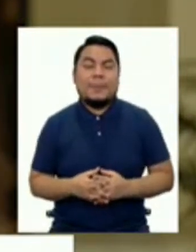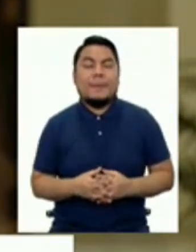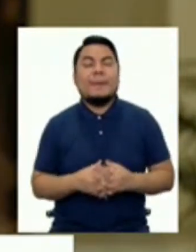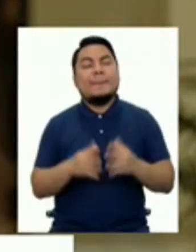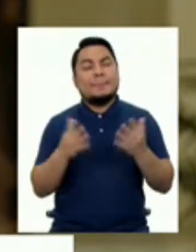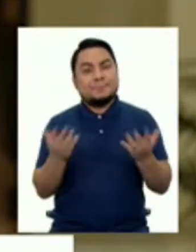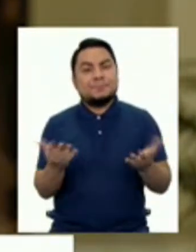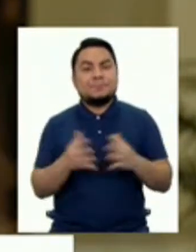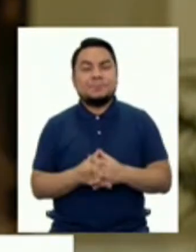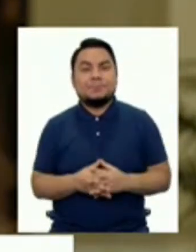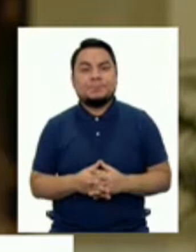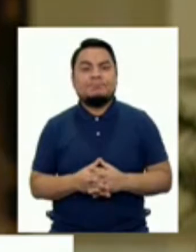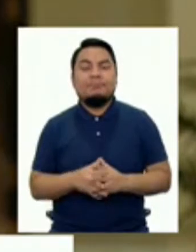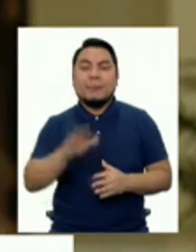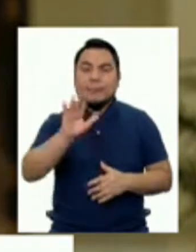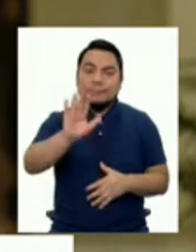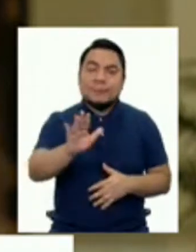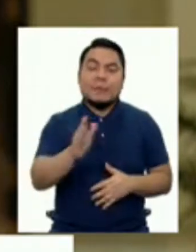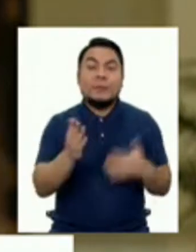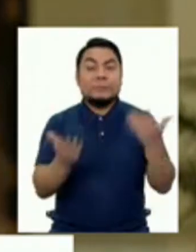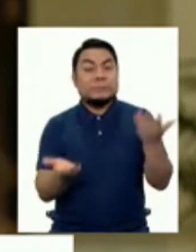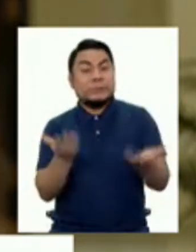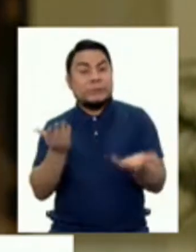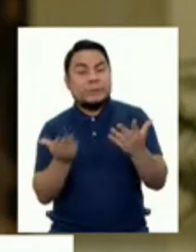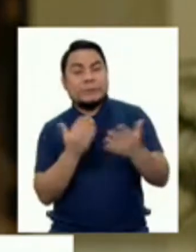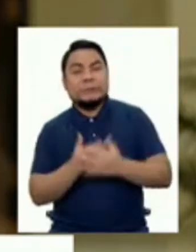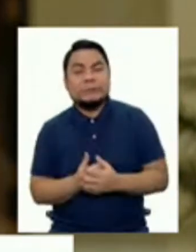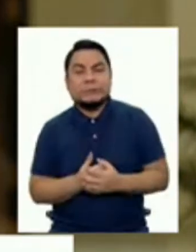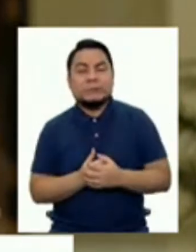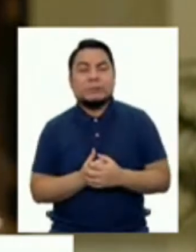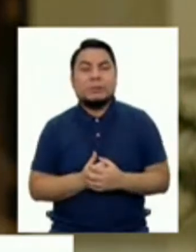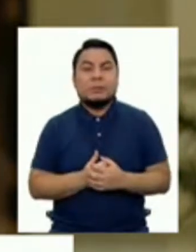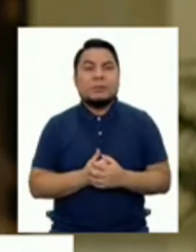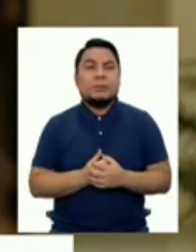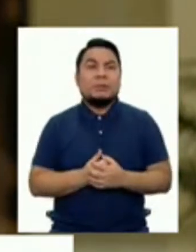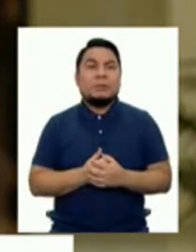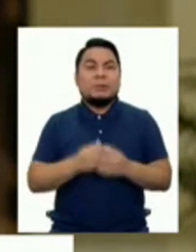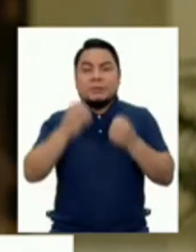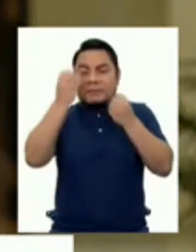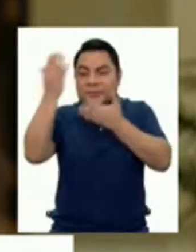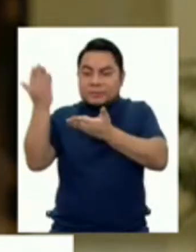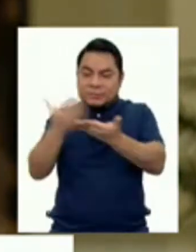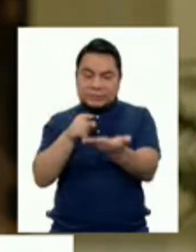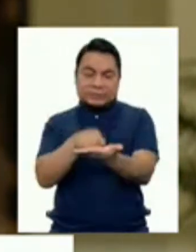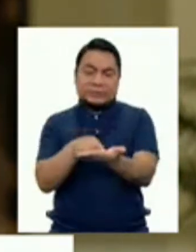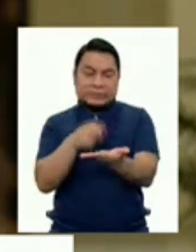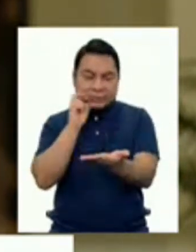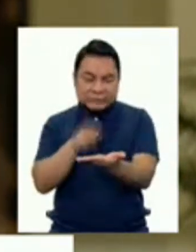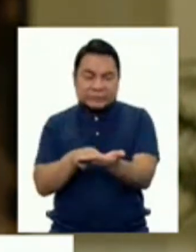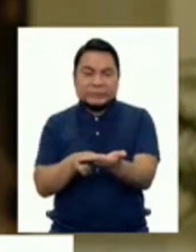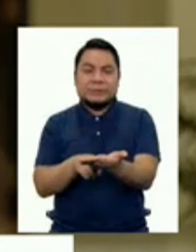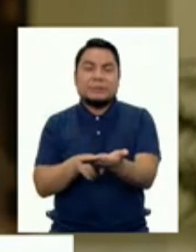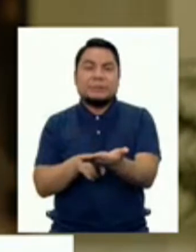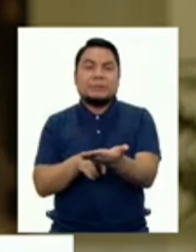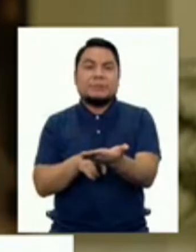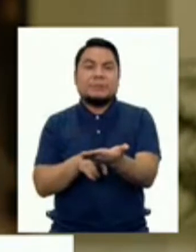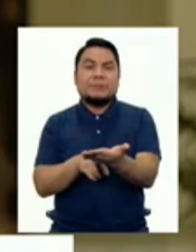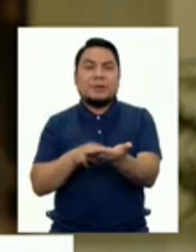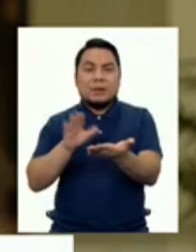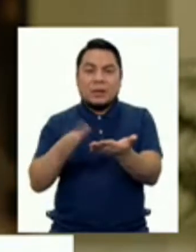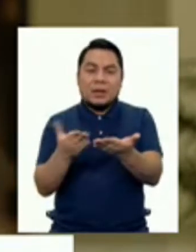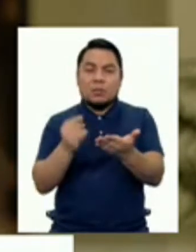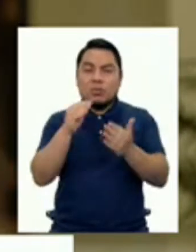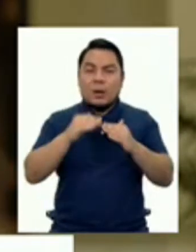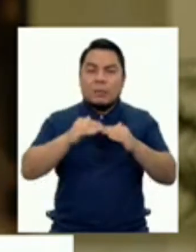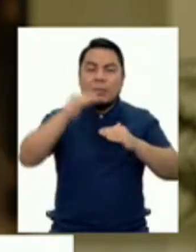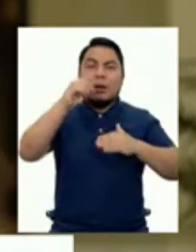Pero quizás hay los datos que tenemos, que hay un poquito